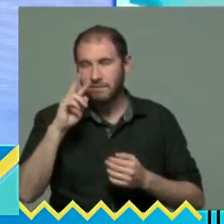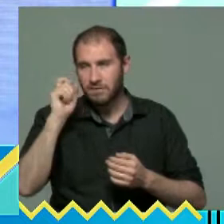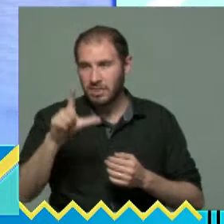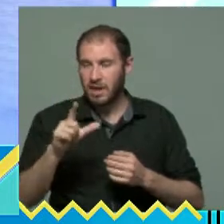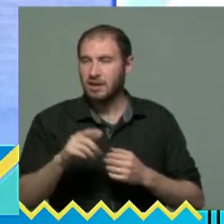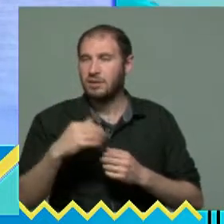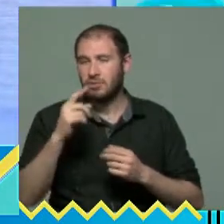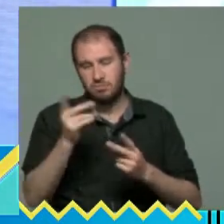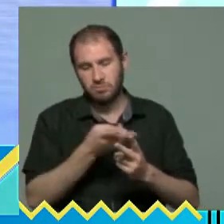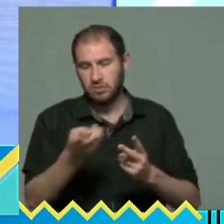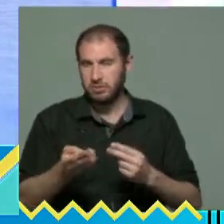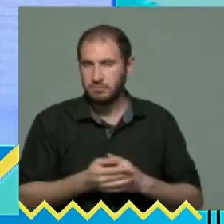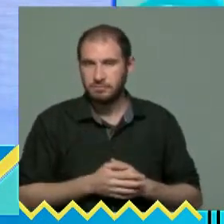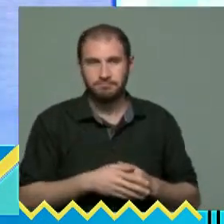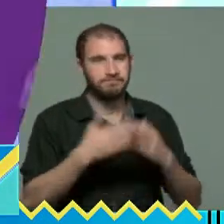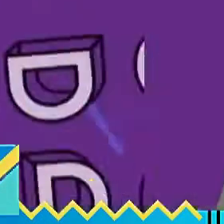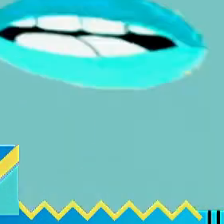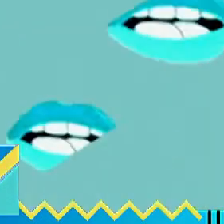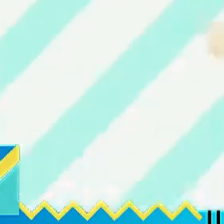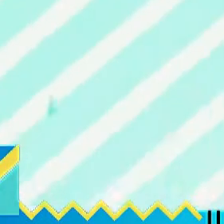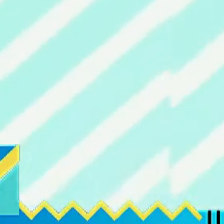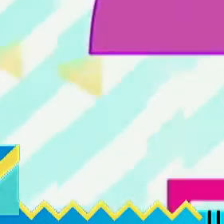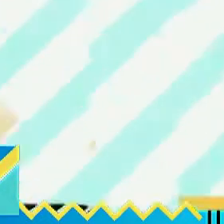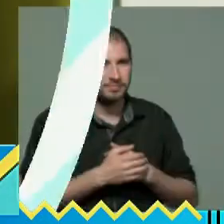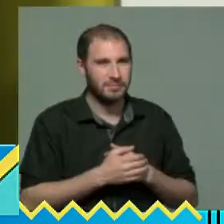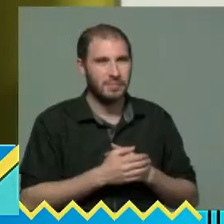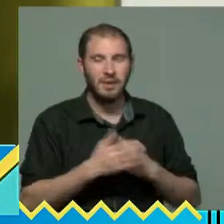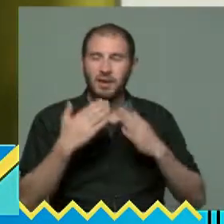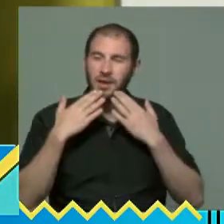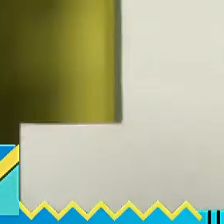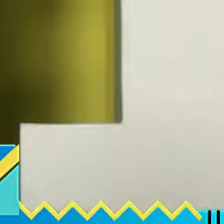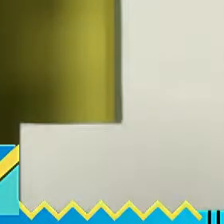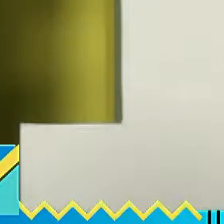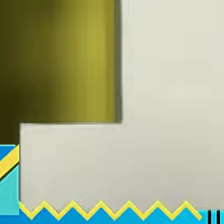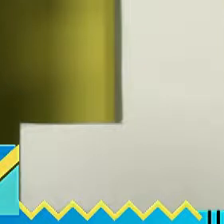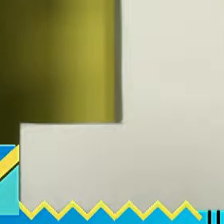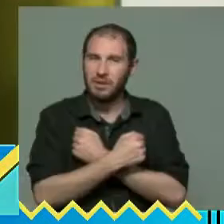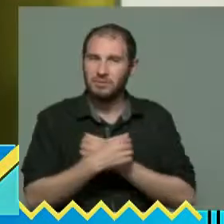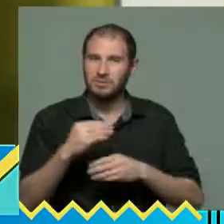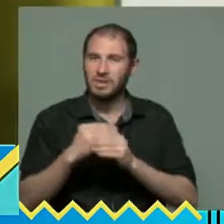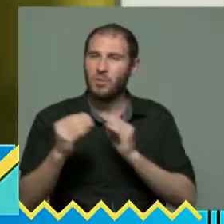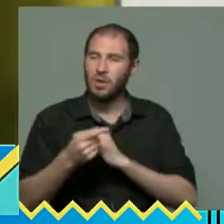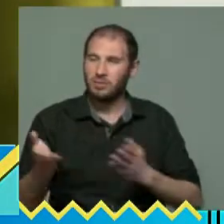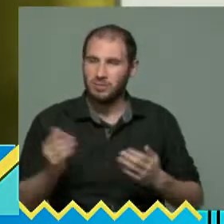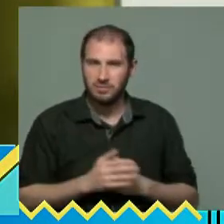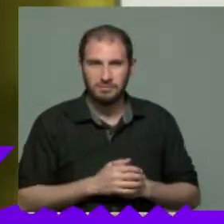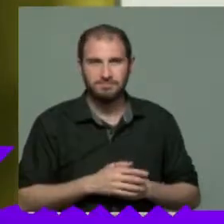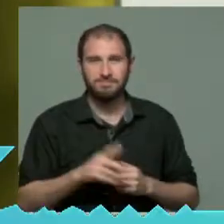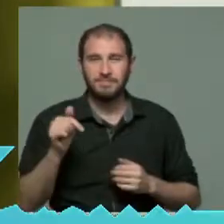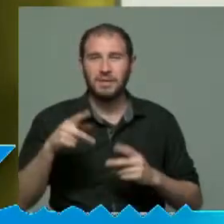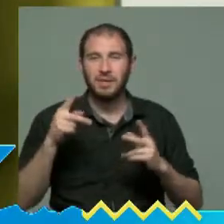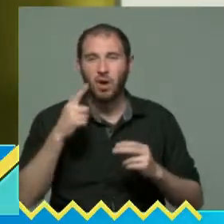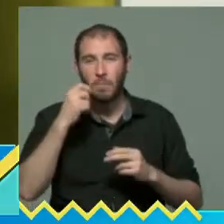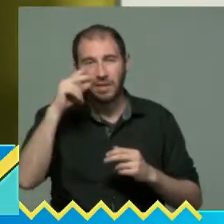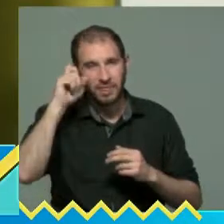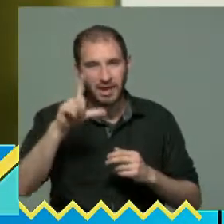y Graciela Ocaña, ¿no? Claro. Bueno, muchísimas gracias por la comunicación, Daniel. Gracias a ustedes, les mando un gran abrazo y un saludo a todos los mendocinos. Bien, ahí pasaba